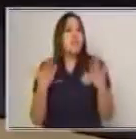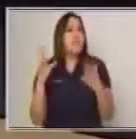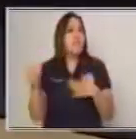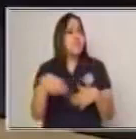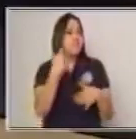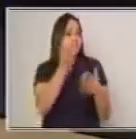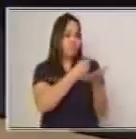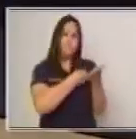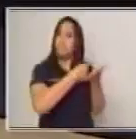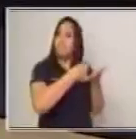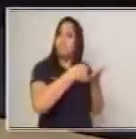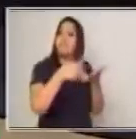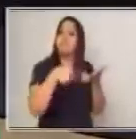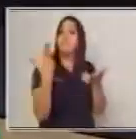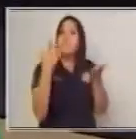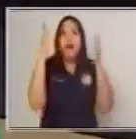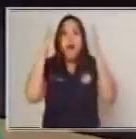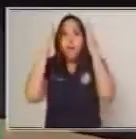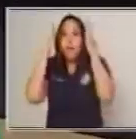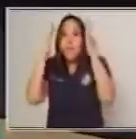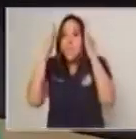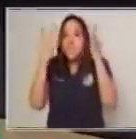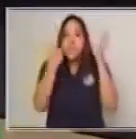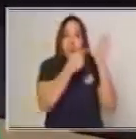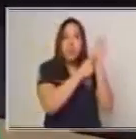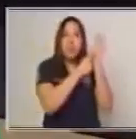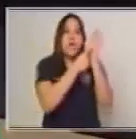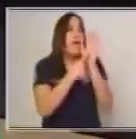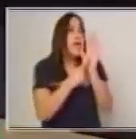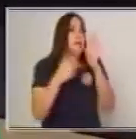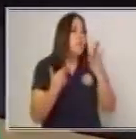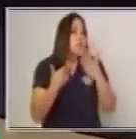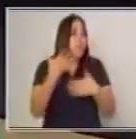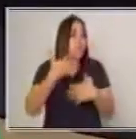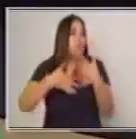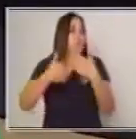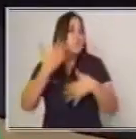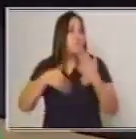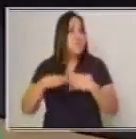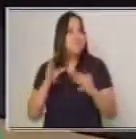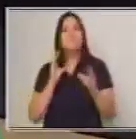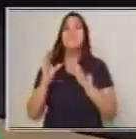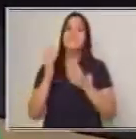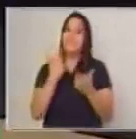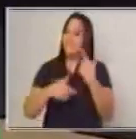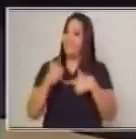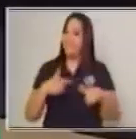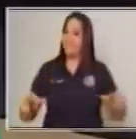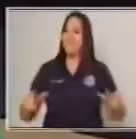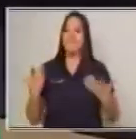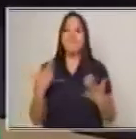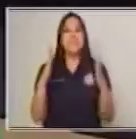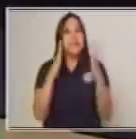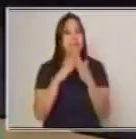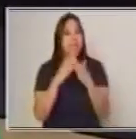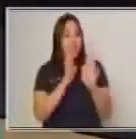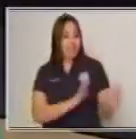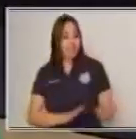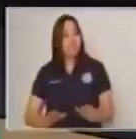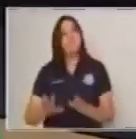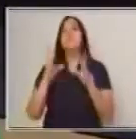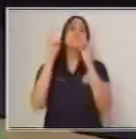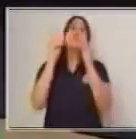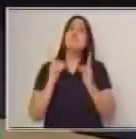apuntes al escuchar una exposición oral del área de comunicación y lenguaje. Si en casa hay una persona con